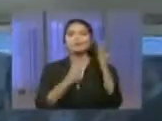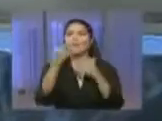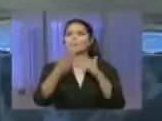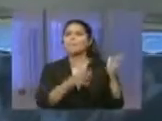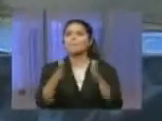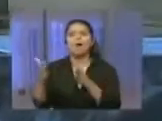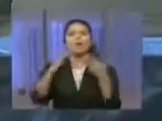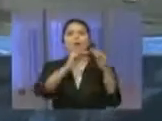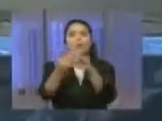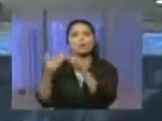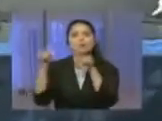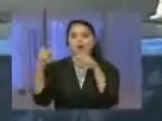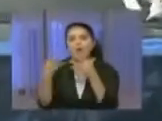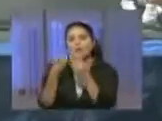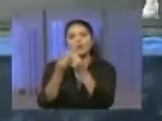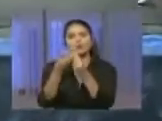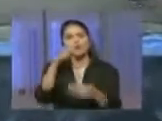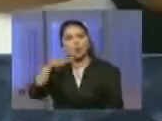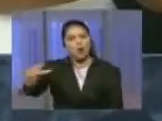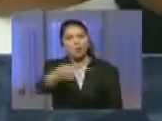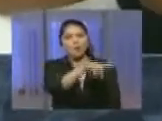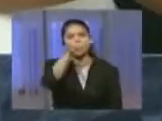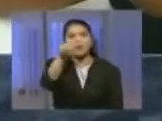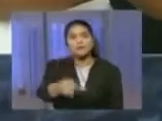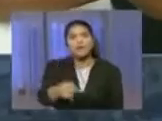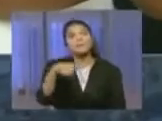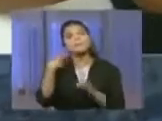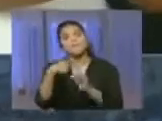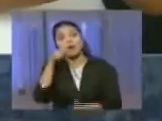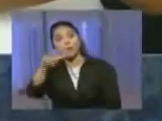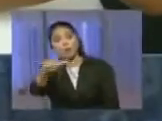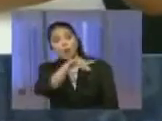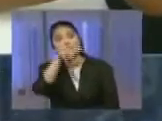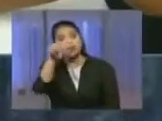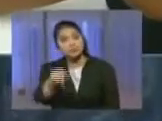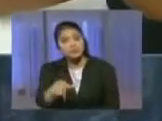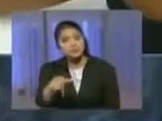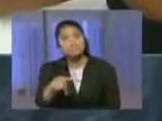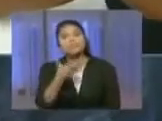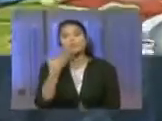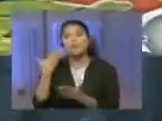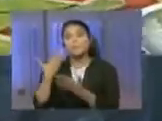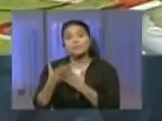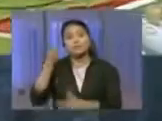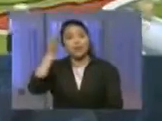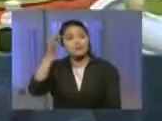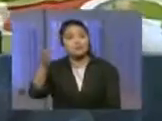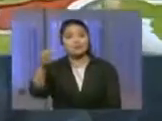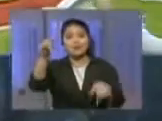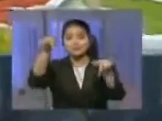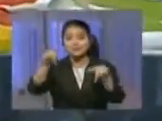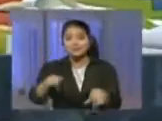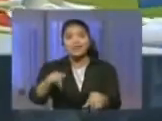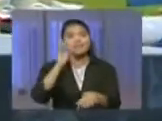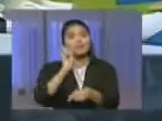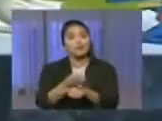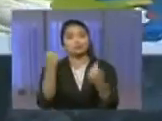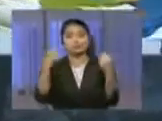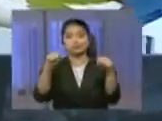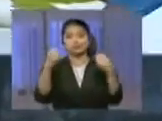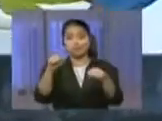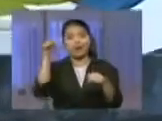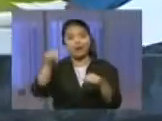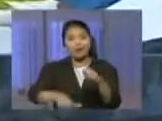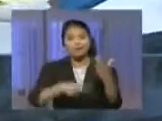va de la mano con el poder popular y el poder popular nos pide nos exige que ejecutemos este plan